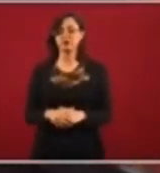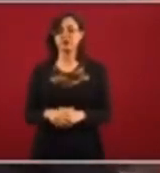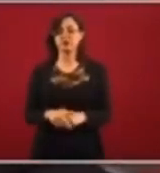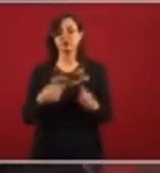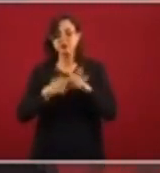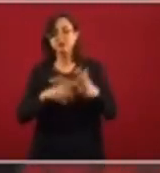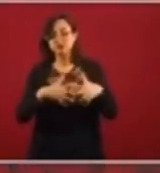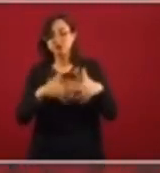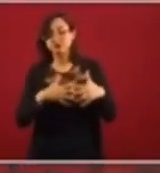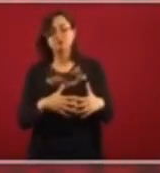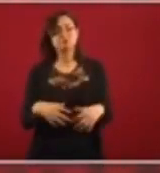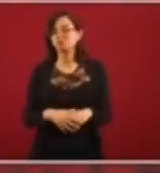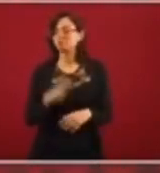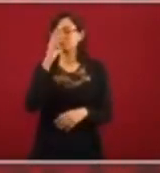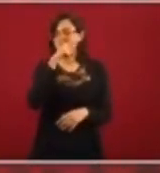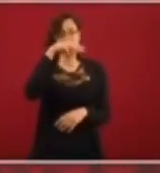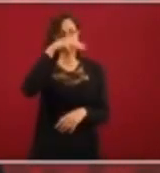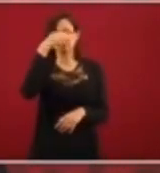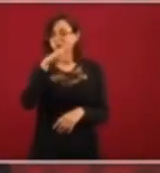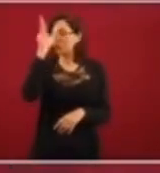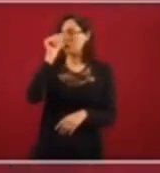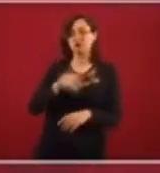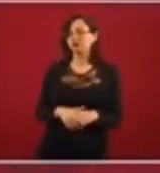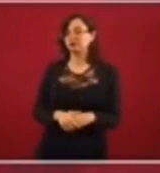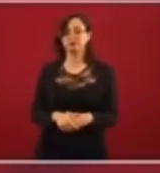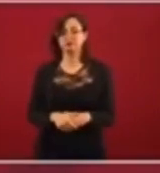era la cervecera mexicana